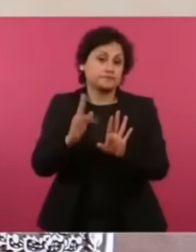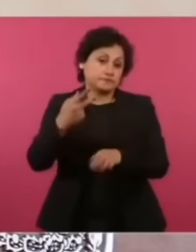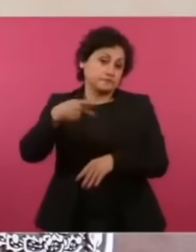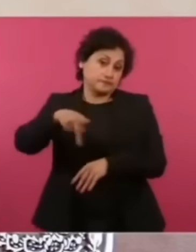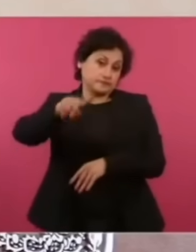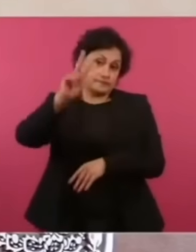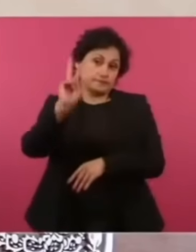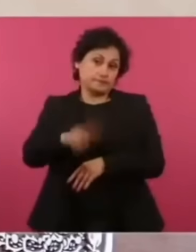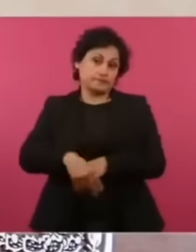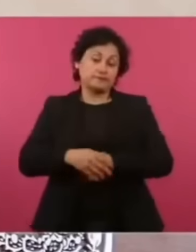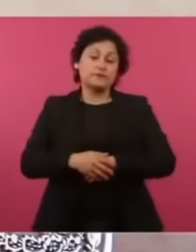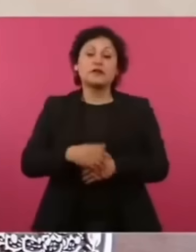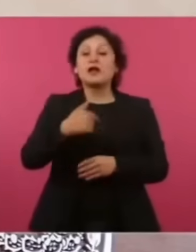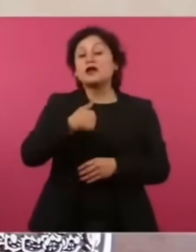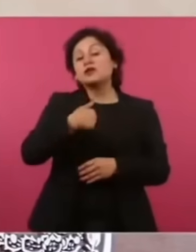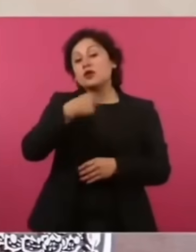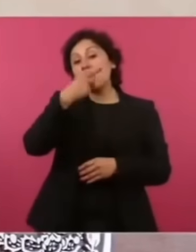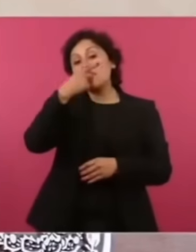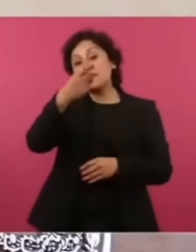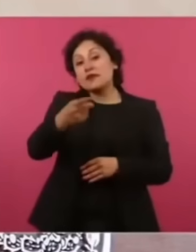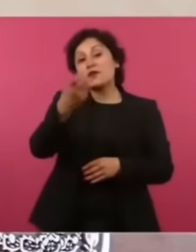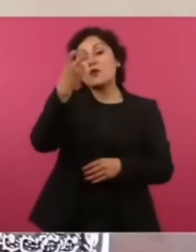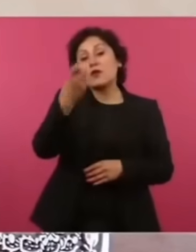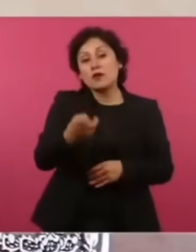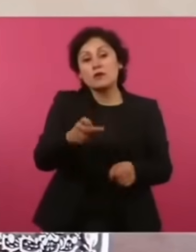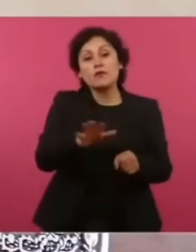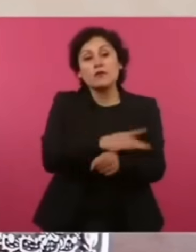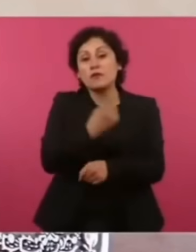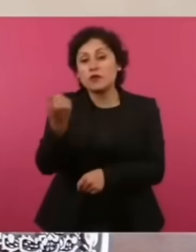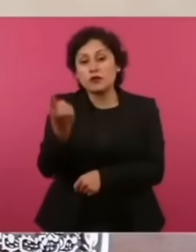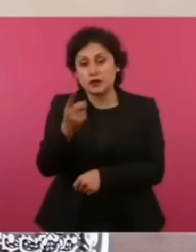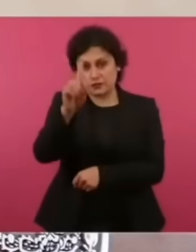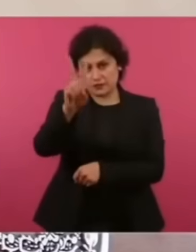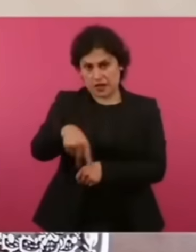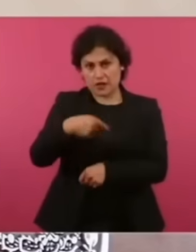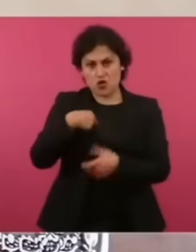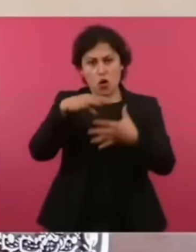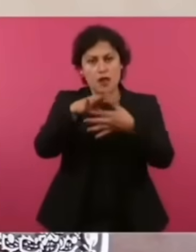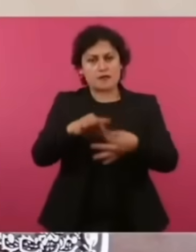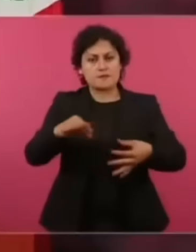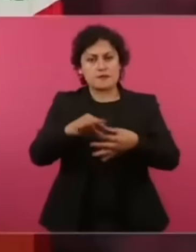¿Por qué tengo que decirlo así, con claridad?